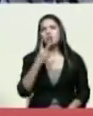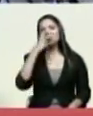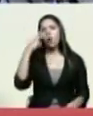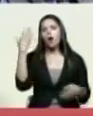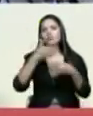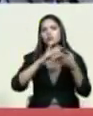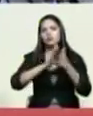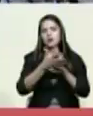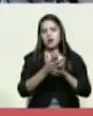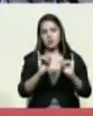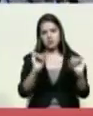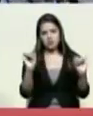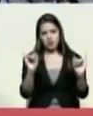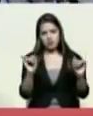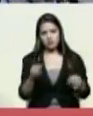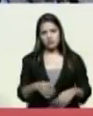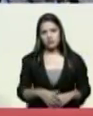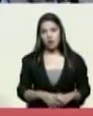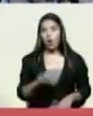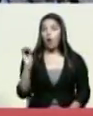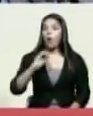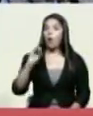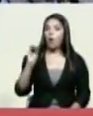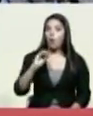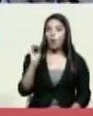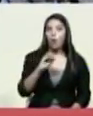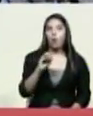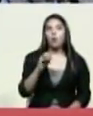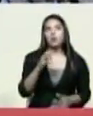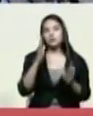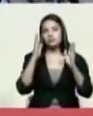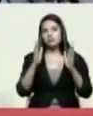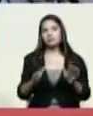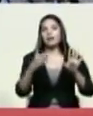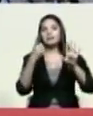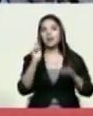2 años o que vamos a hacerlo en 6 meses.